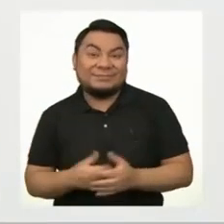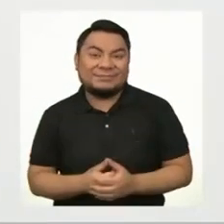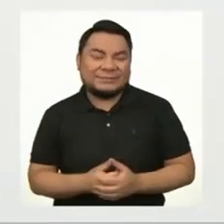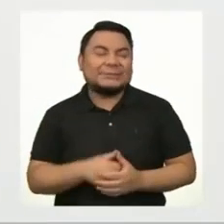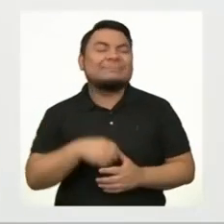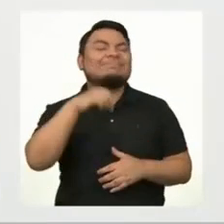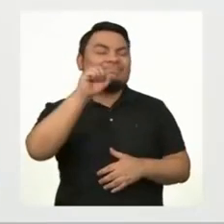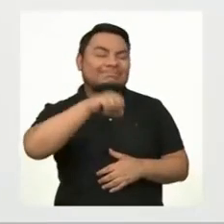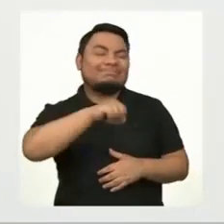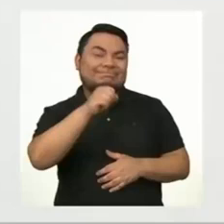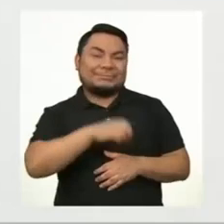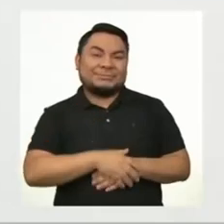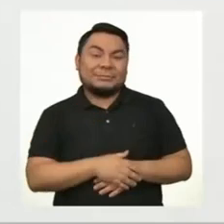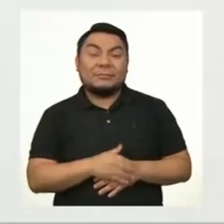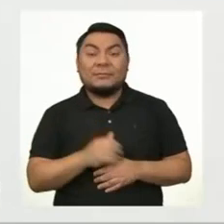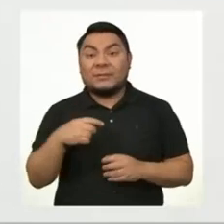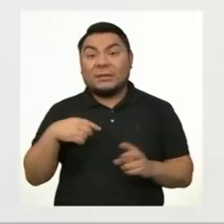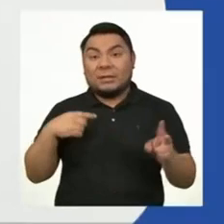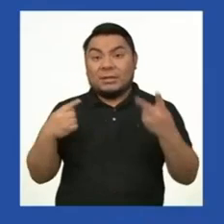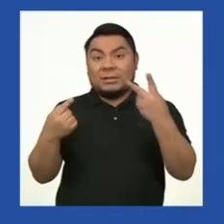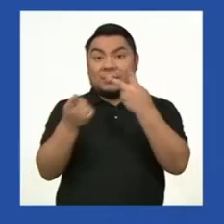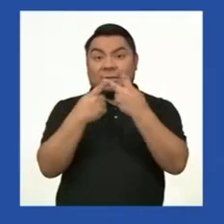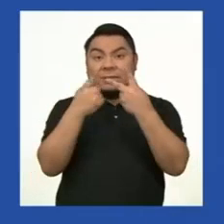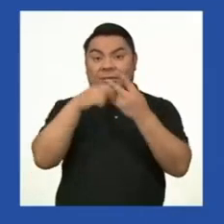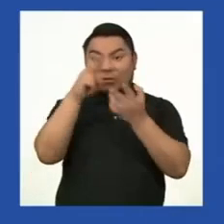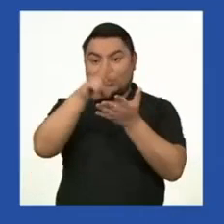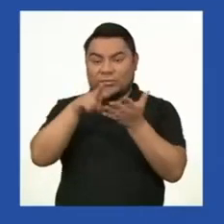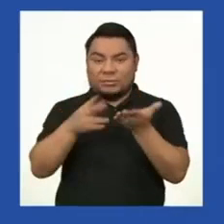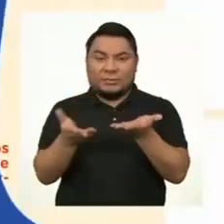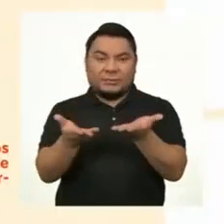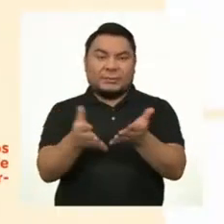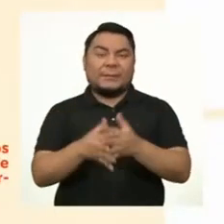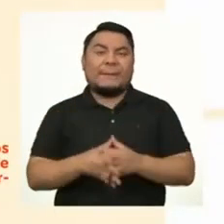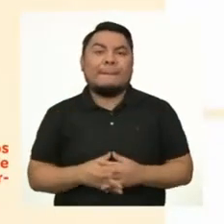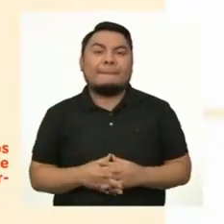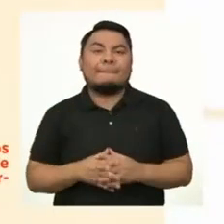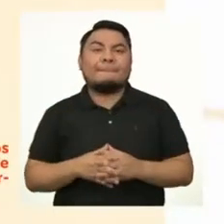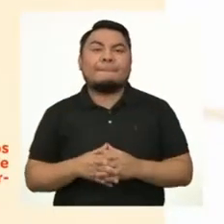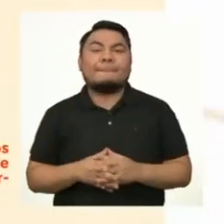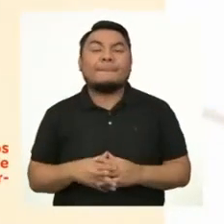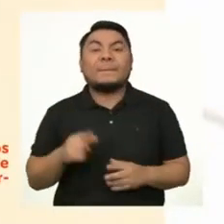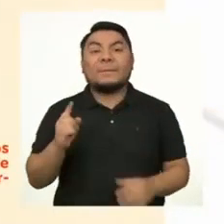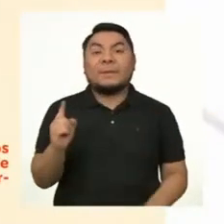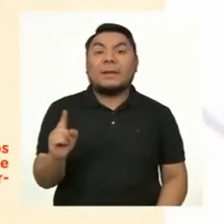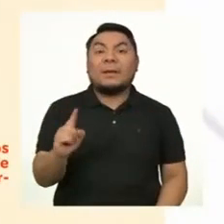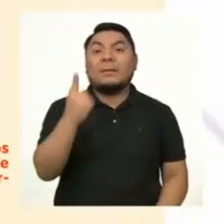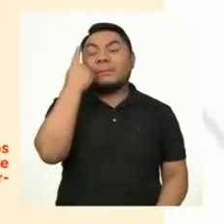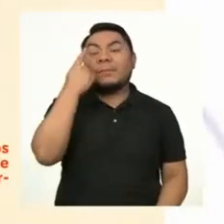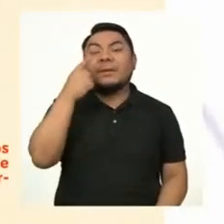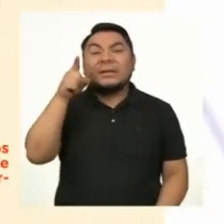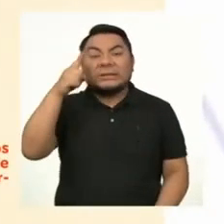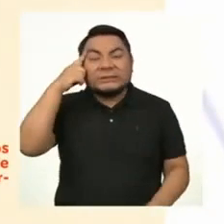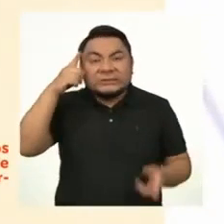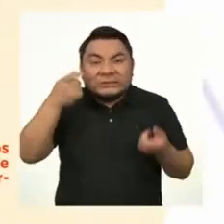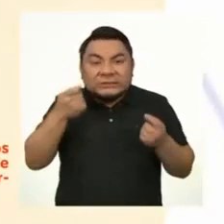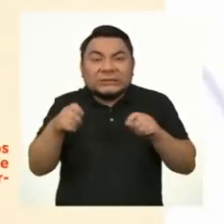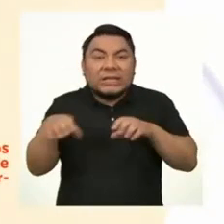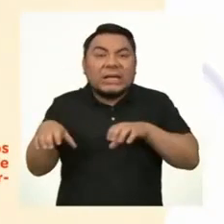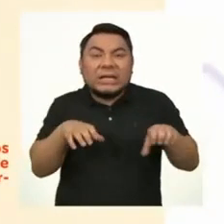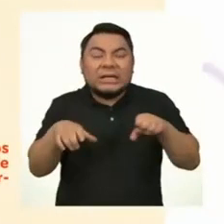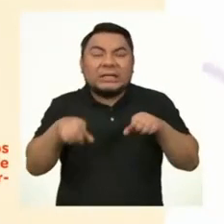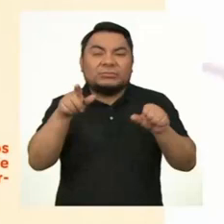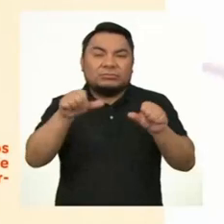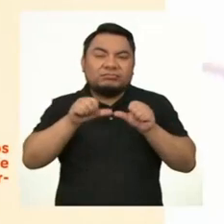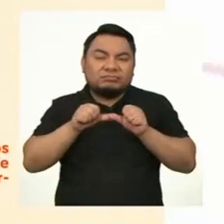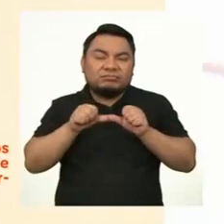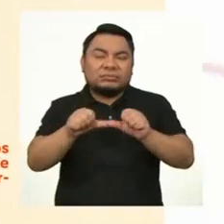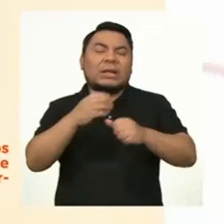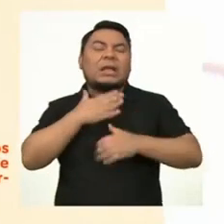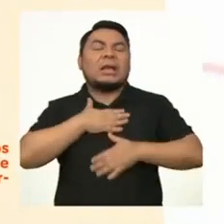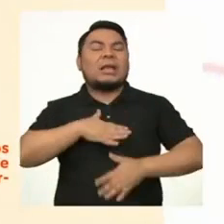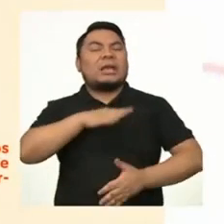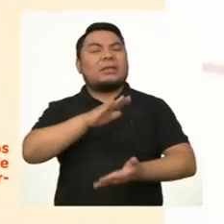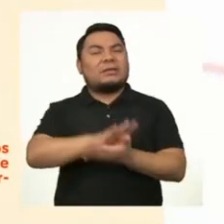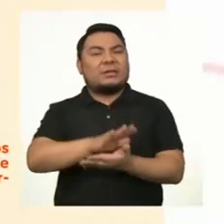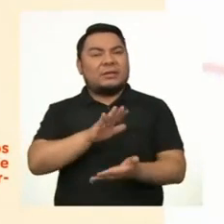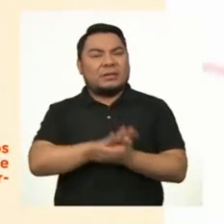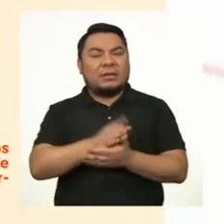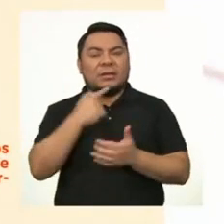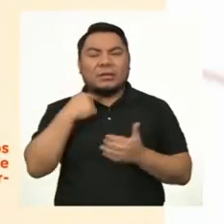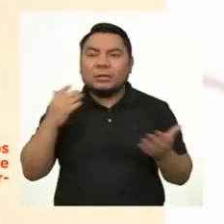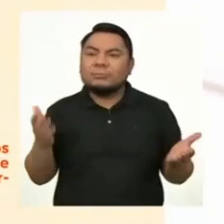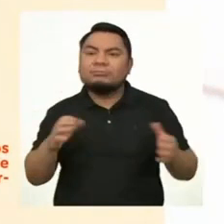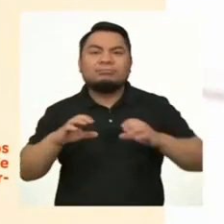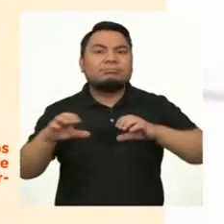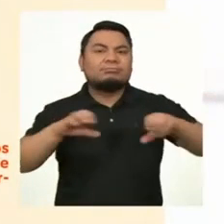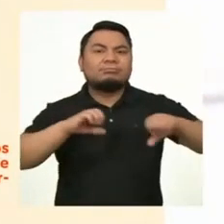Ahora pasemos al segundo párrafo. Lo primero que debemos intentar hacer es permanecer tranquilos y